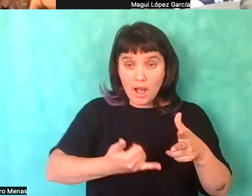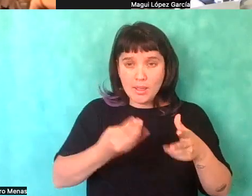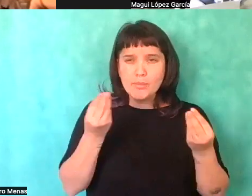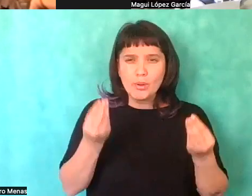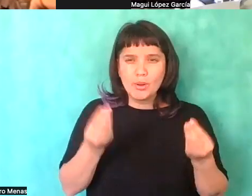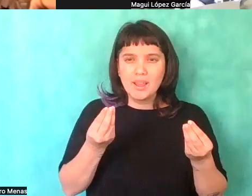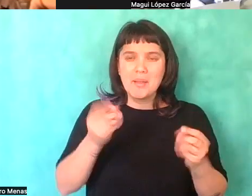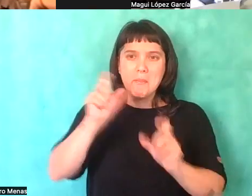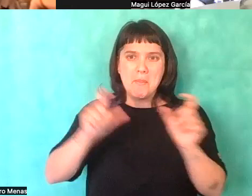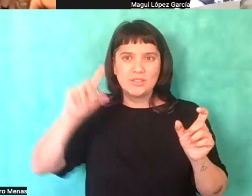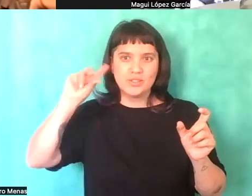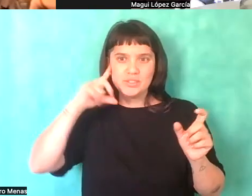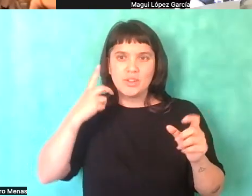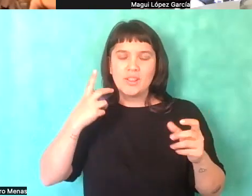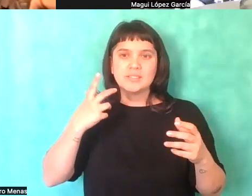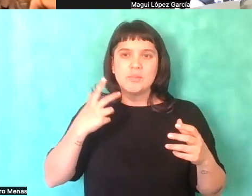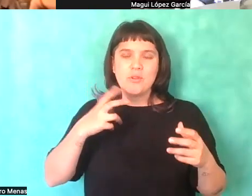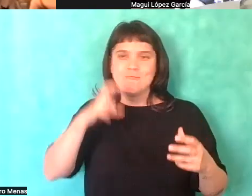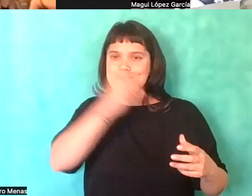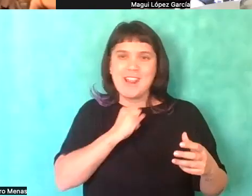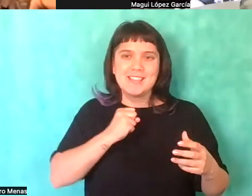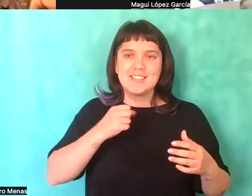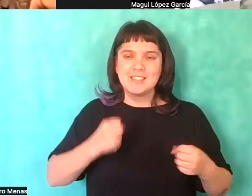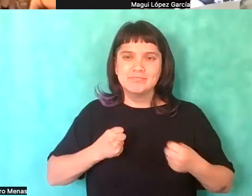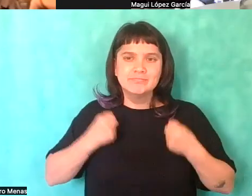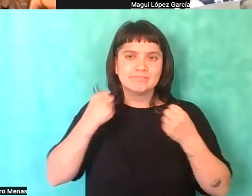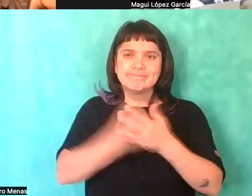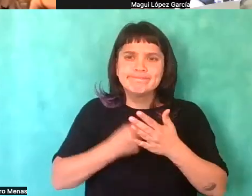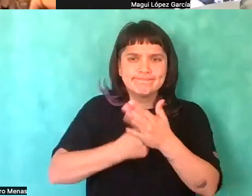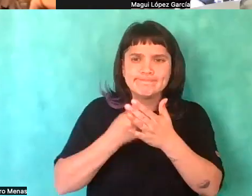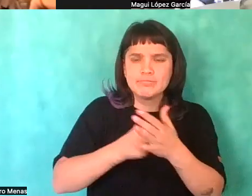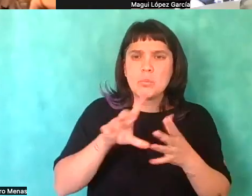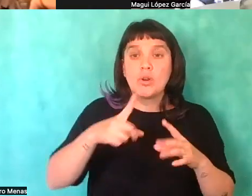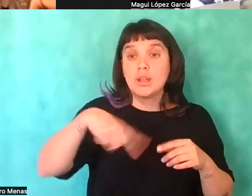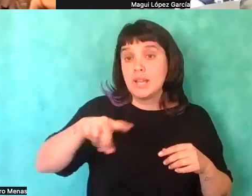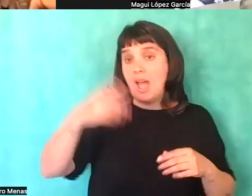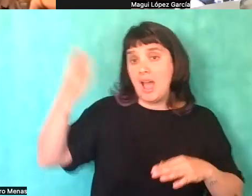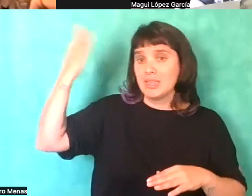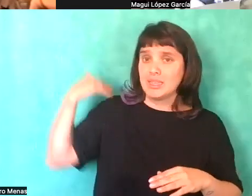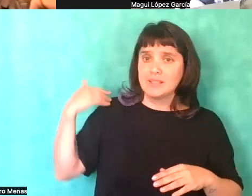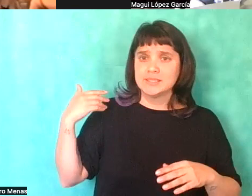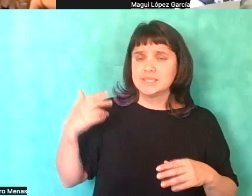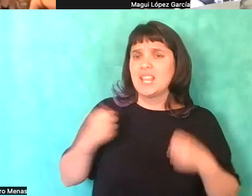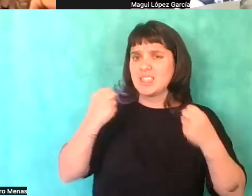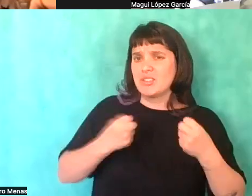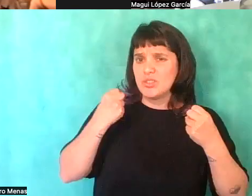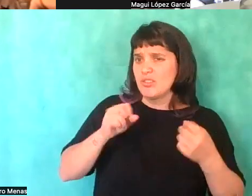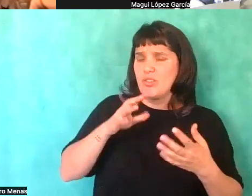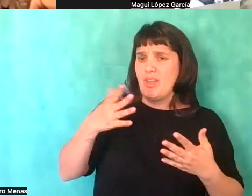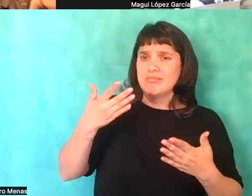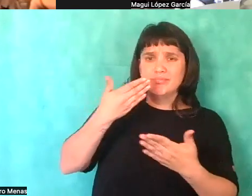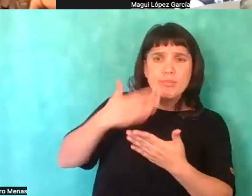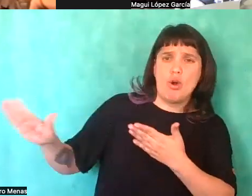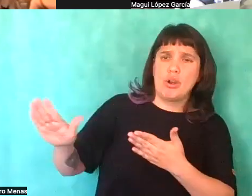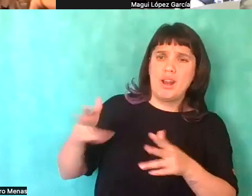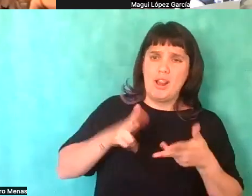esta patologización, muchos intentos de eliminación de la lengua, eso fue gracias a ellas. Entonces